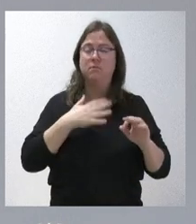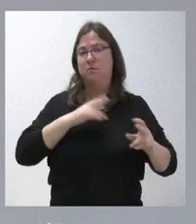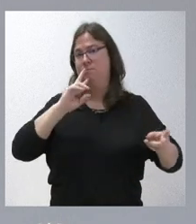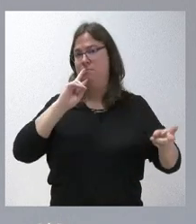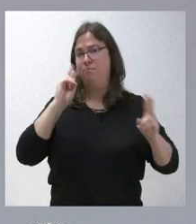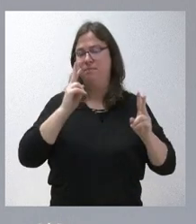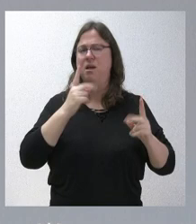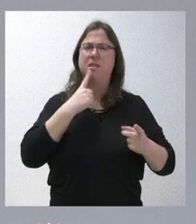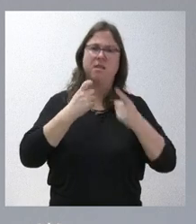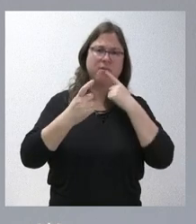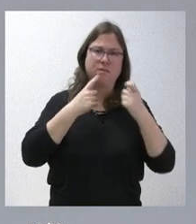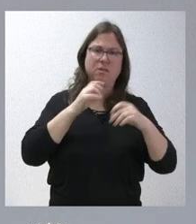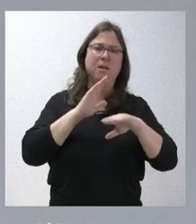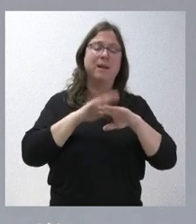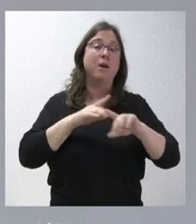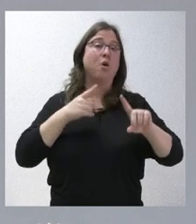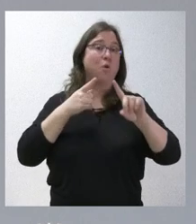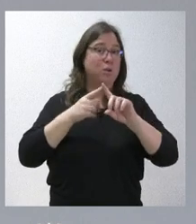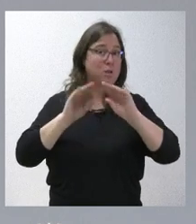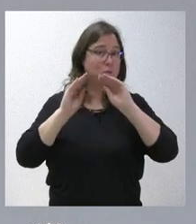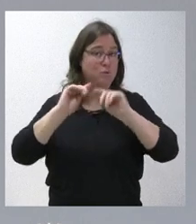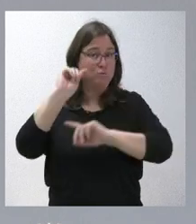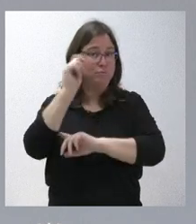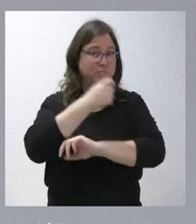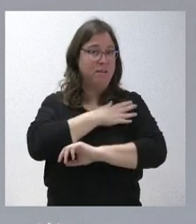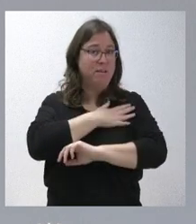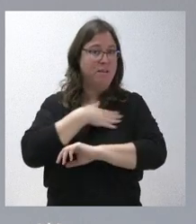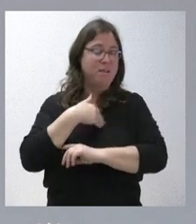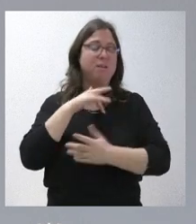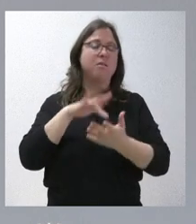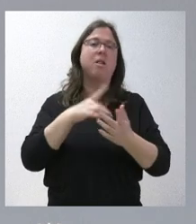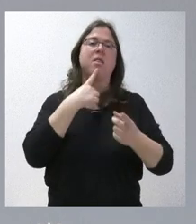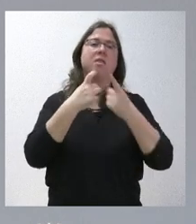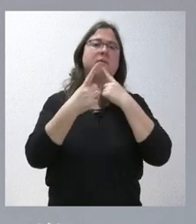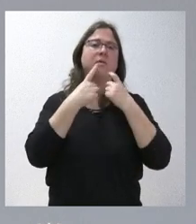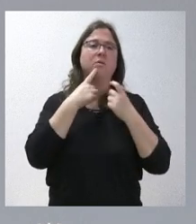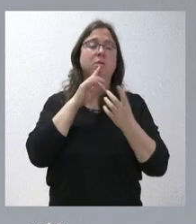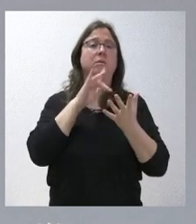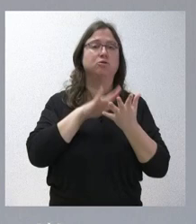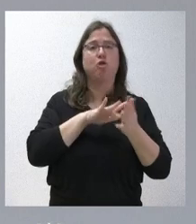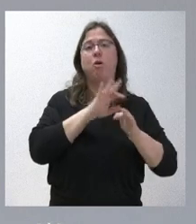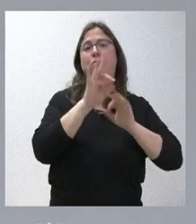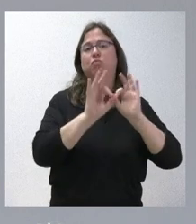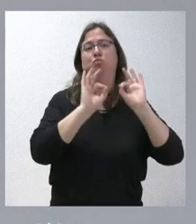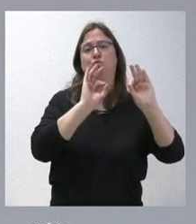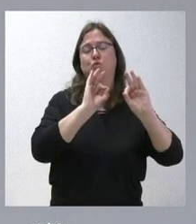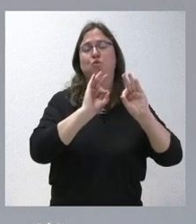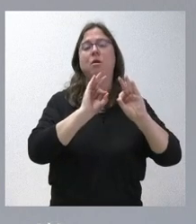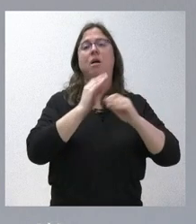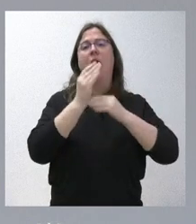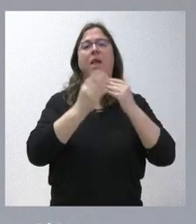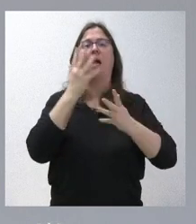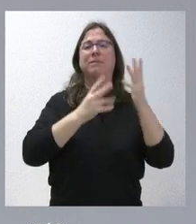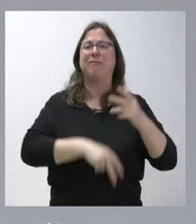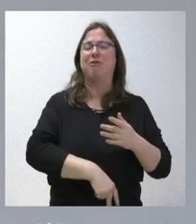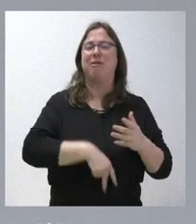dificultad que dado el objetivo que se promueve que hay en lo que es los órganos habituales de la administración general de poder abordar